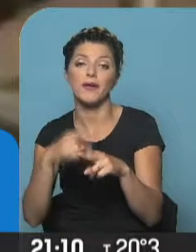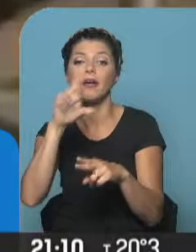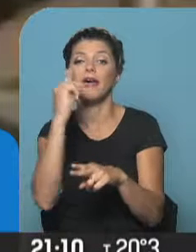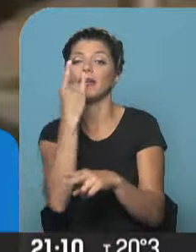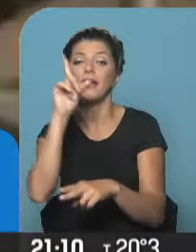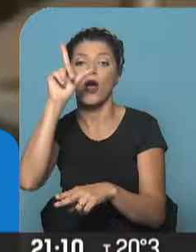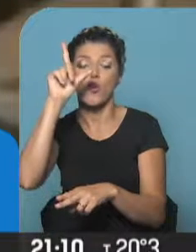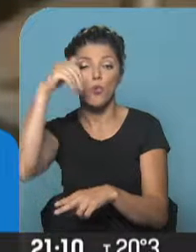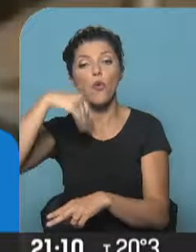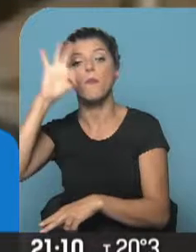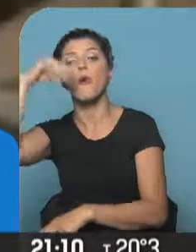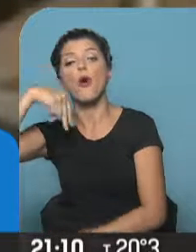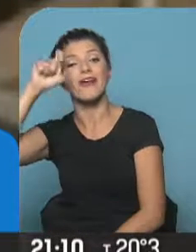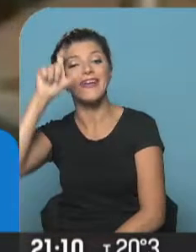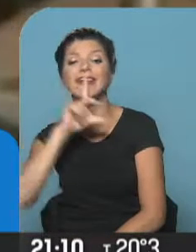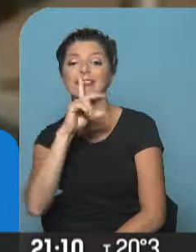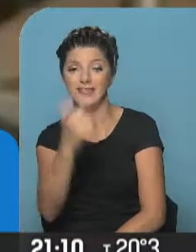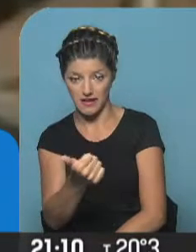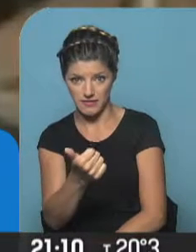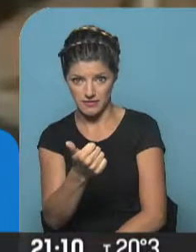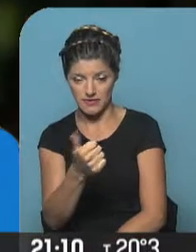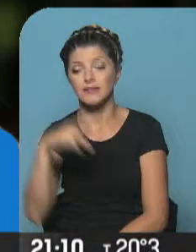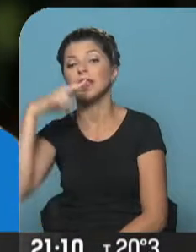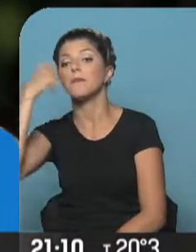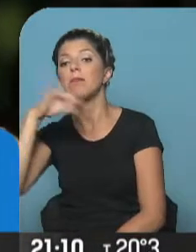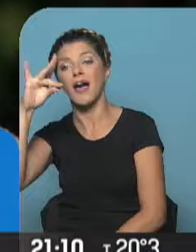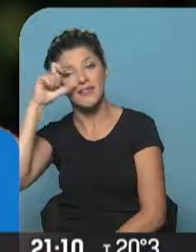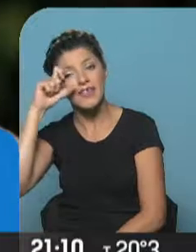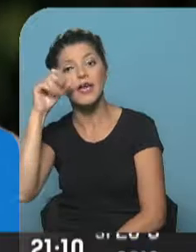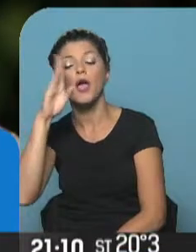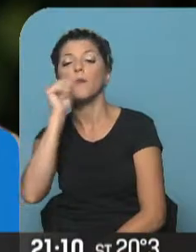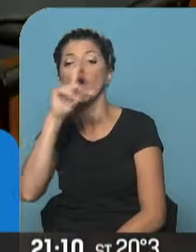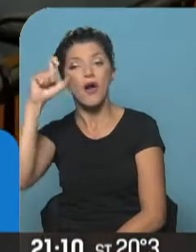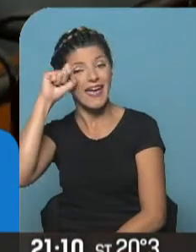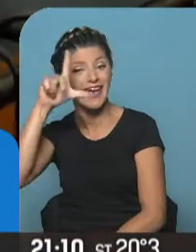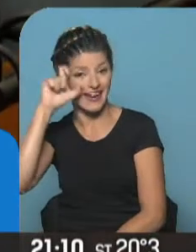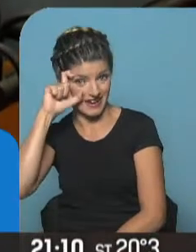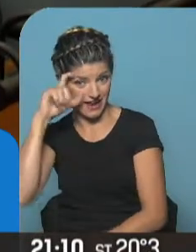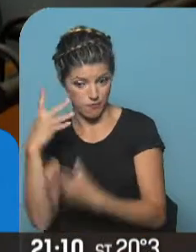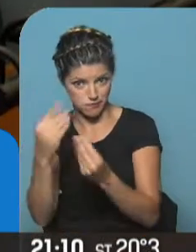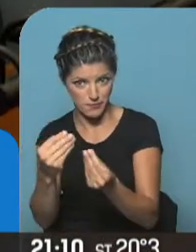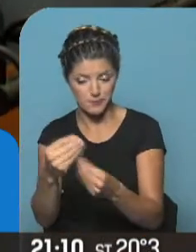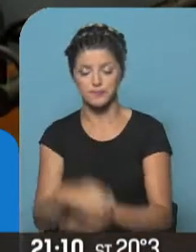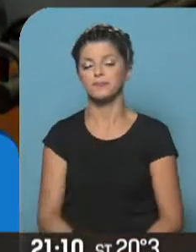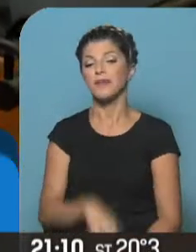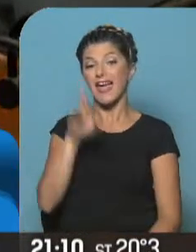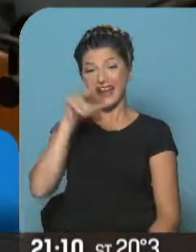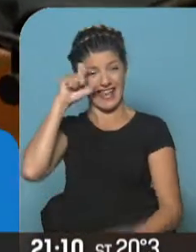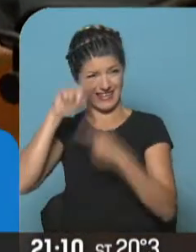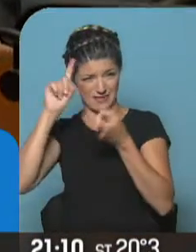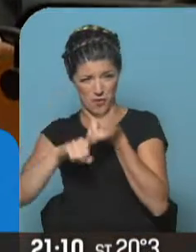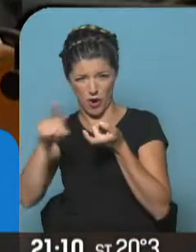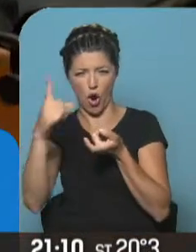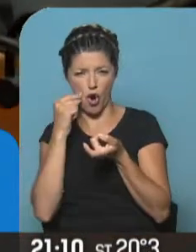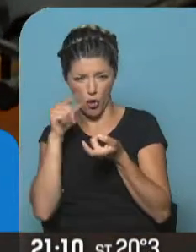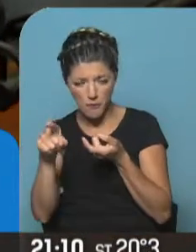moneta a través de alejandro mando en brooklyn laura muñoz la ex de van der word o el abogado y titular de la